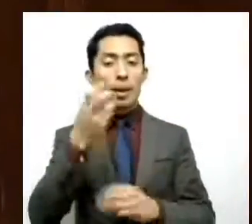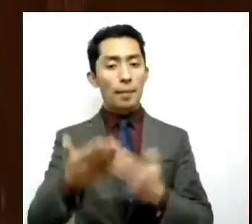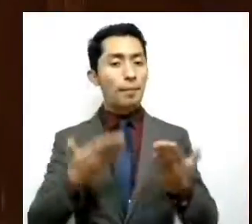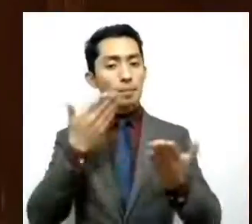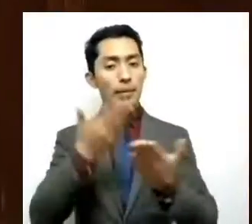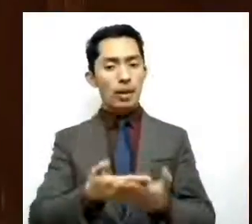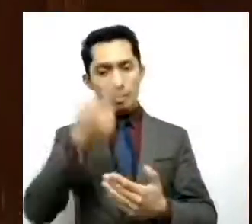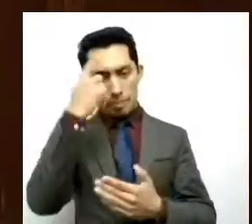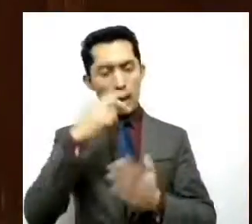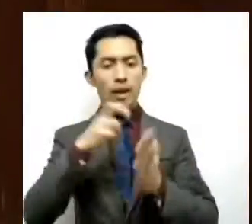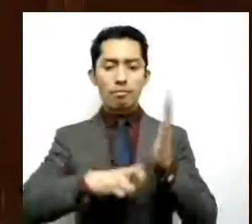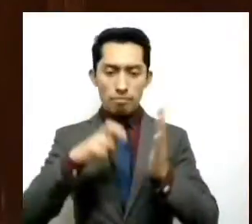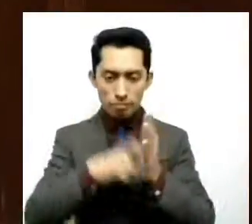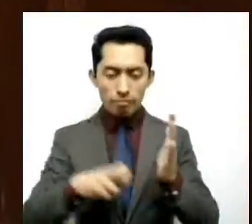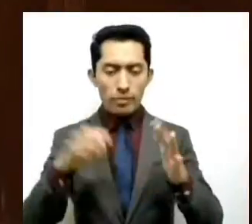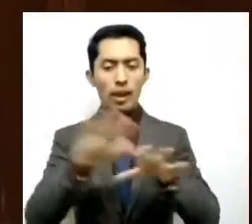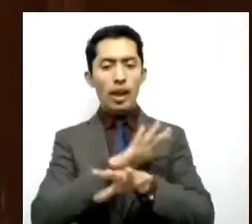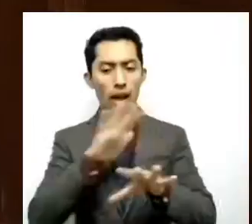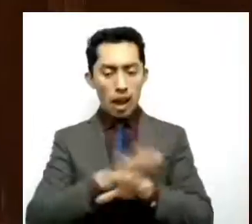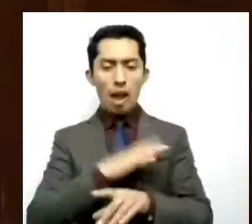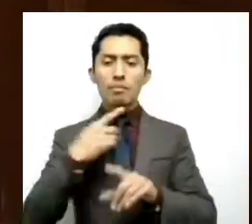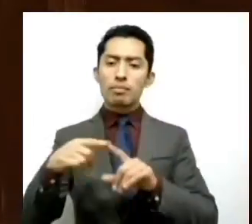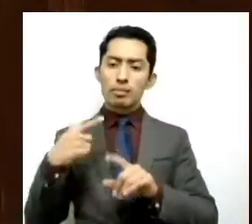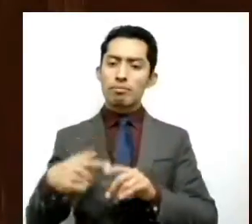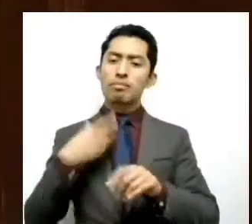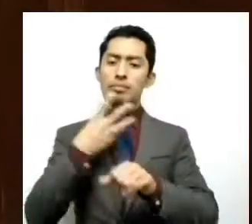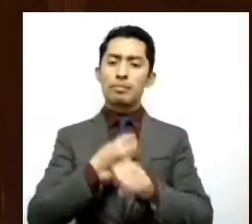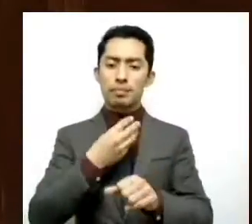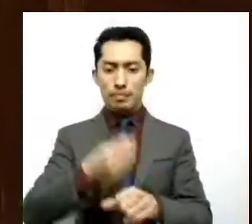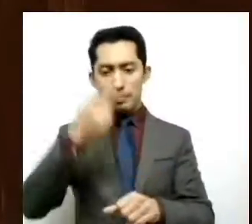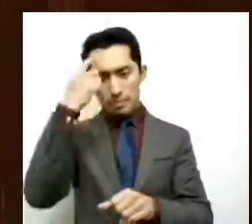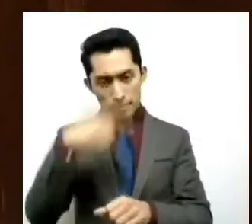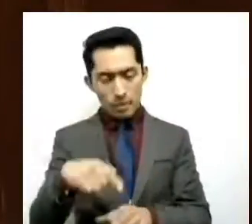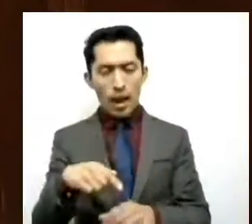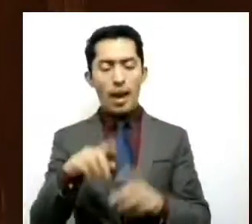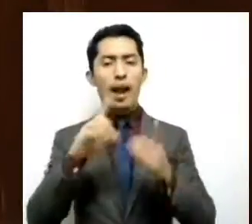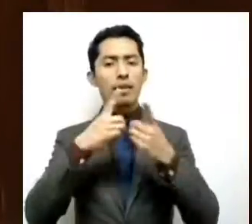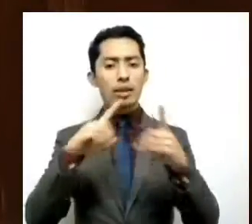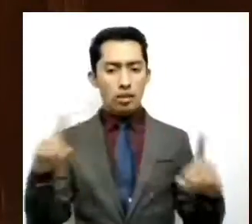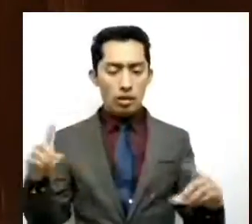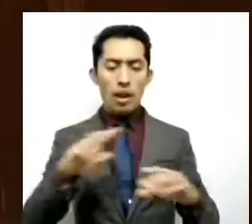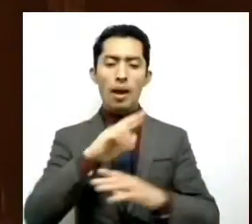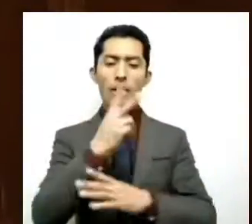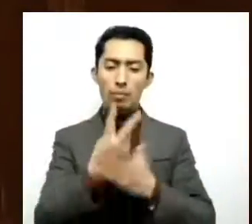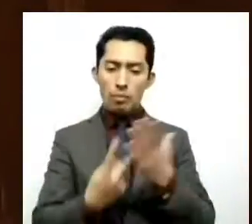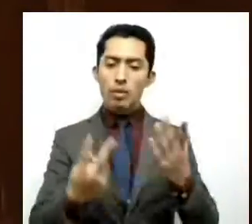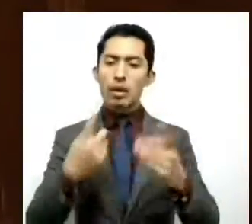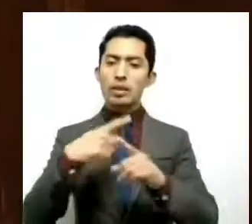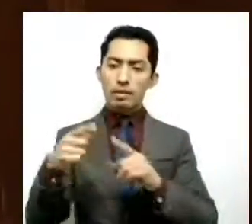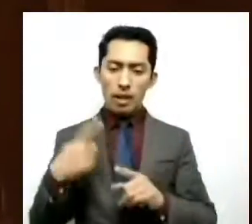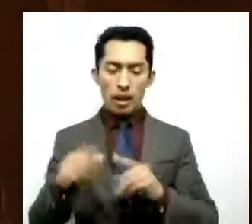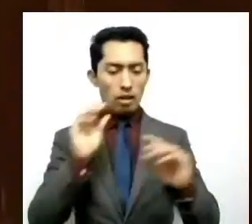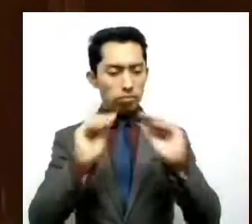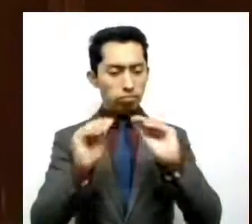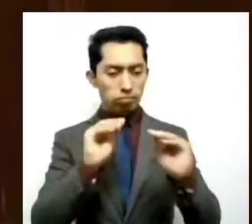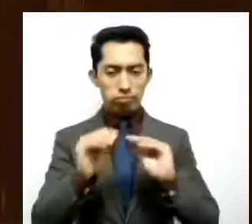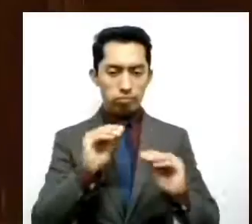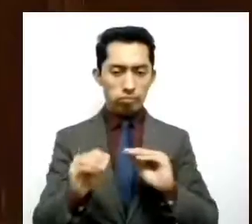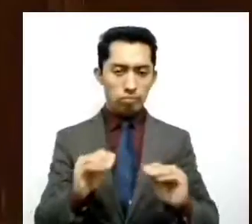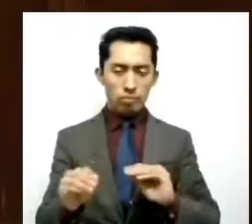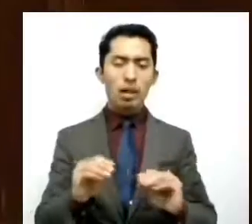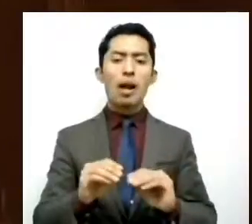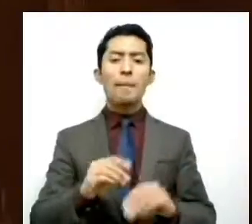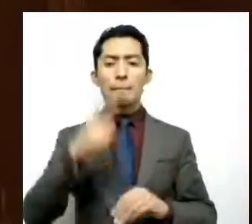medidas y acciones que desarrollen políticas públicas que enérgicamente